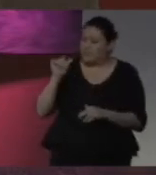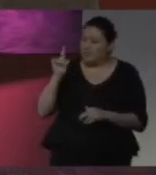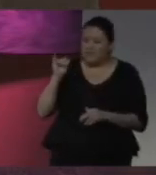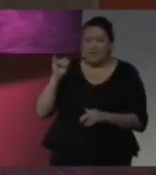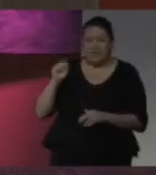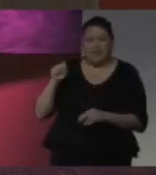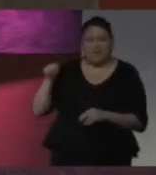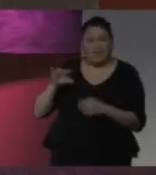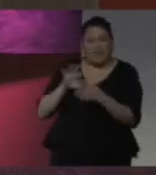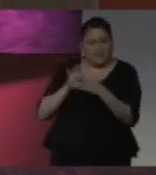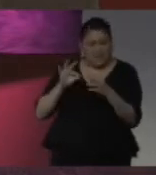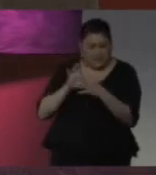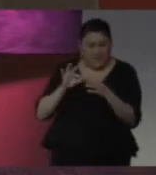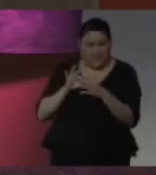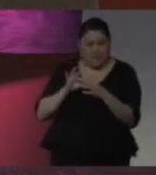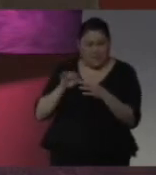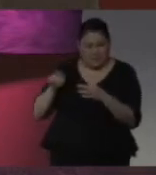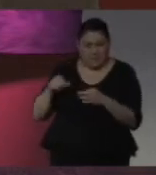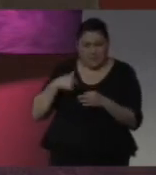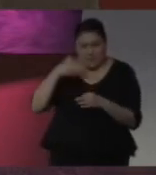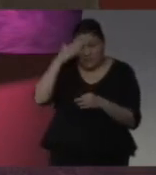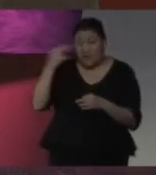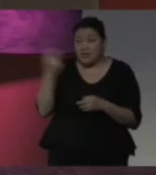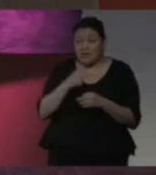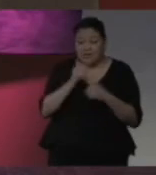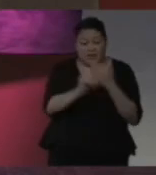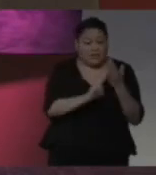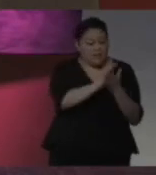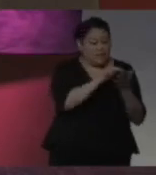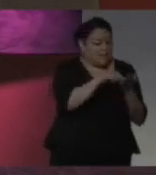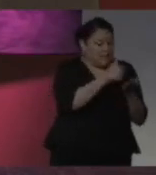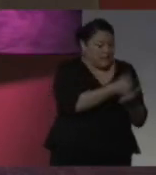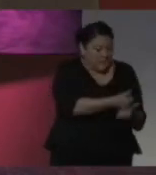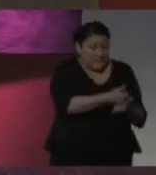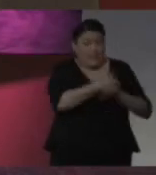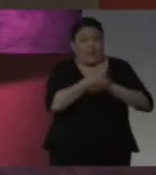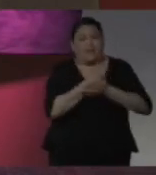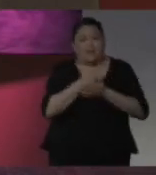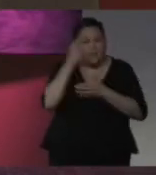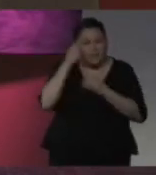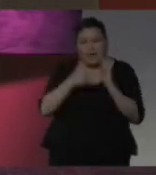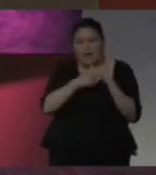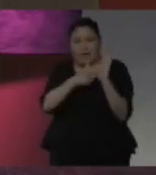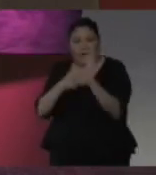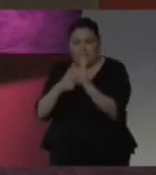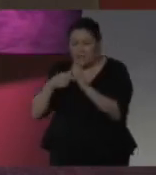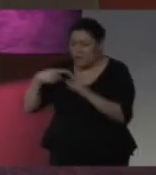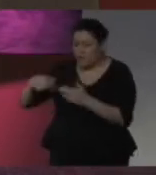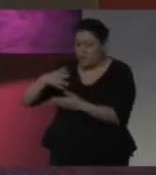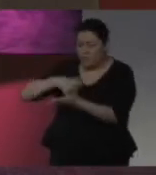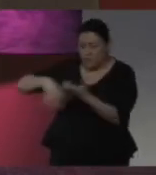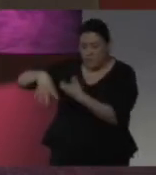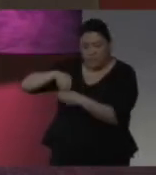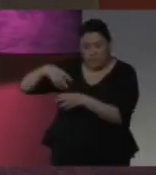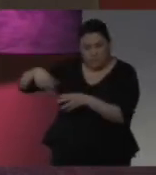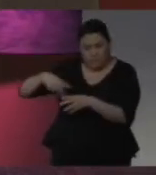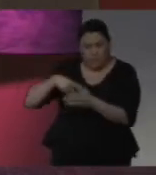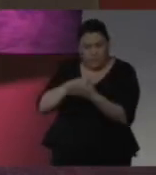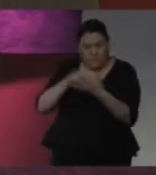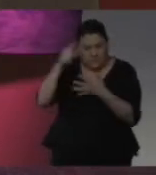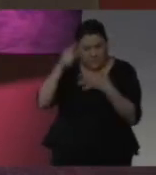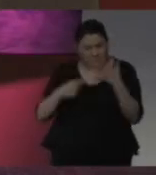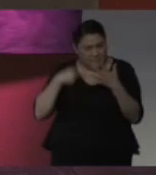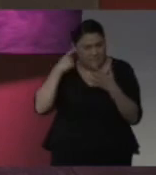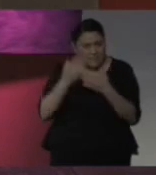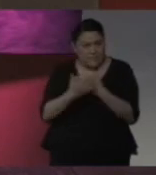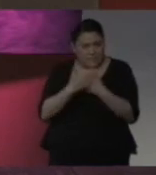ponencia sobre usar el propio derecho y eso que llamamos derecho alternativo o el uso alternativo del derecho como una forma